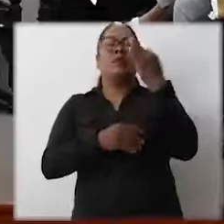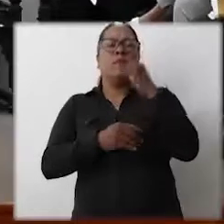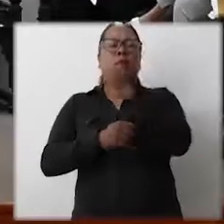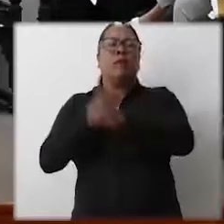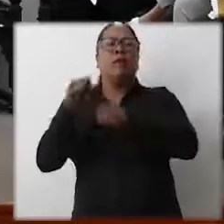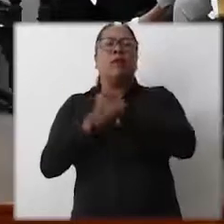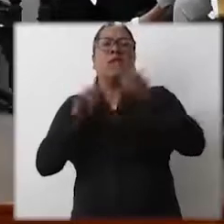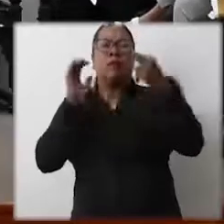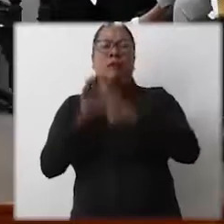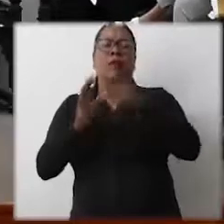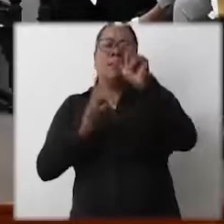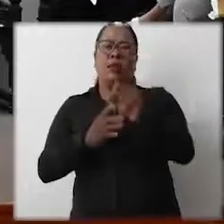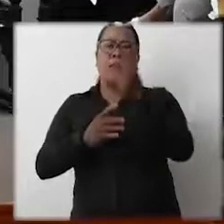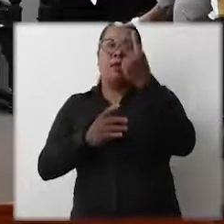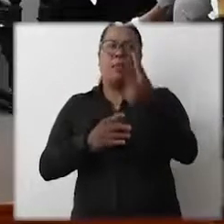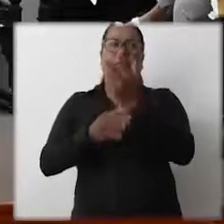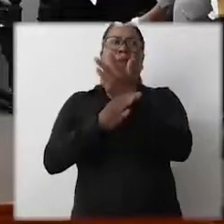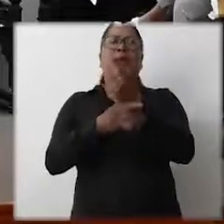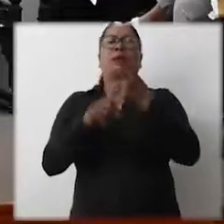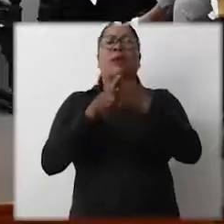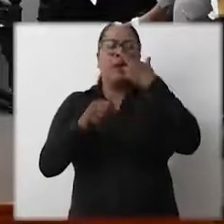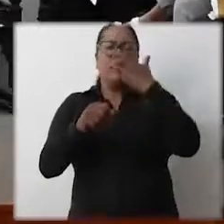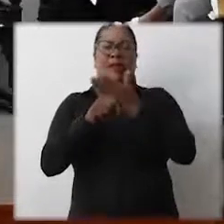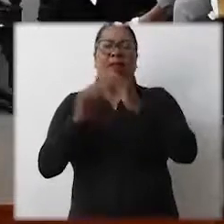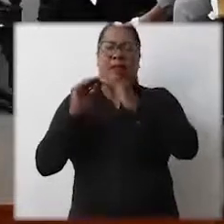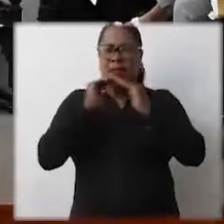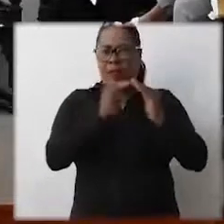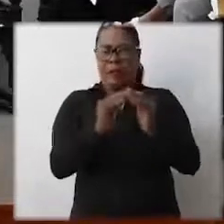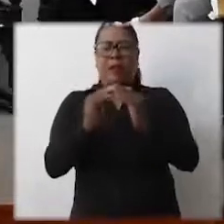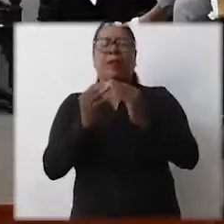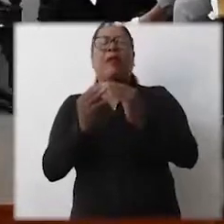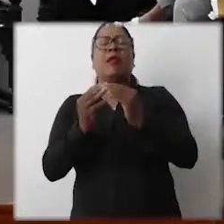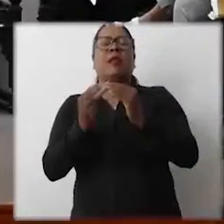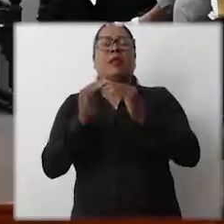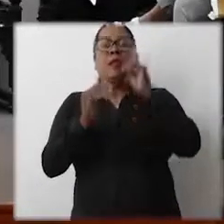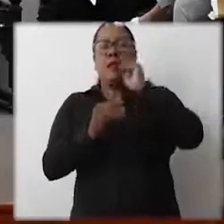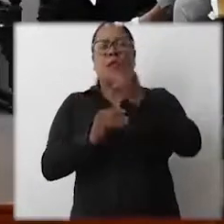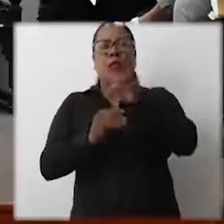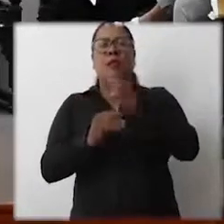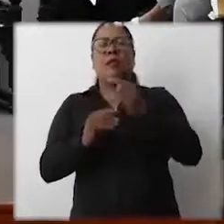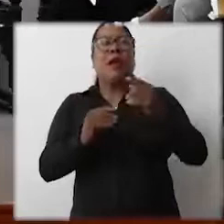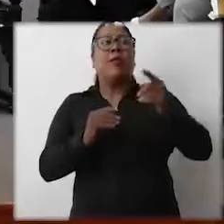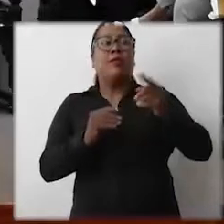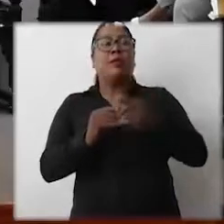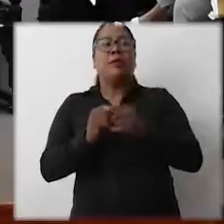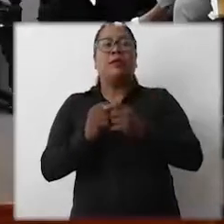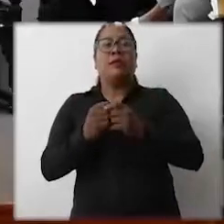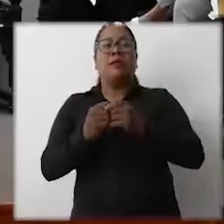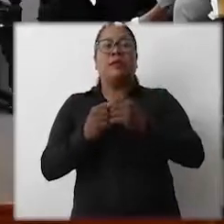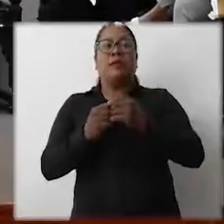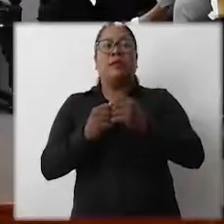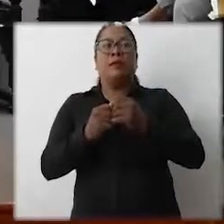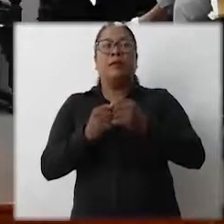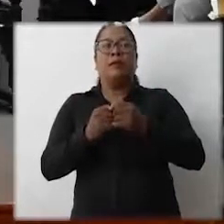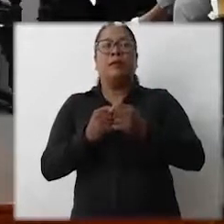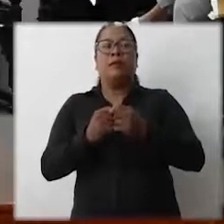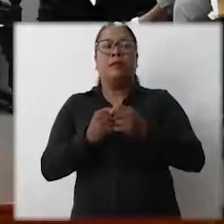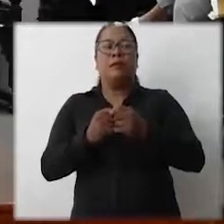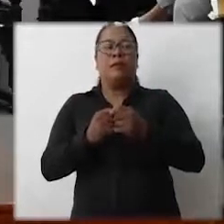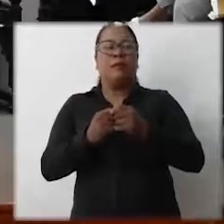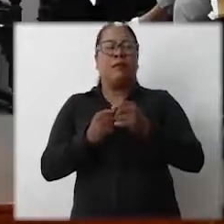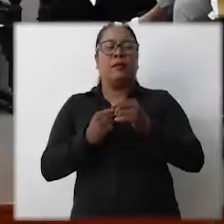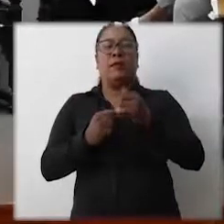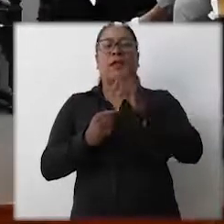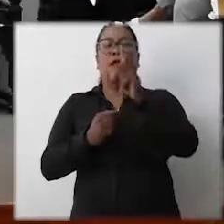colaboración con el Instituto Estatal de Educación Pública de Oaxaca, con el objeto de difundir, promover y divulgar actividades en